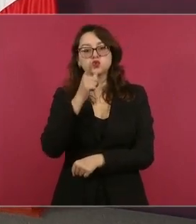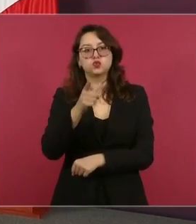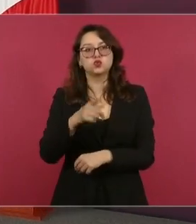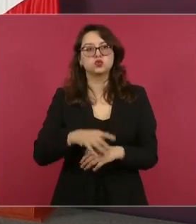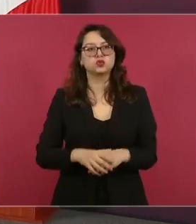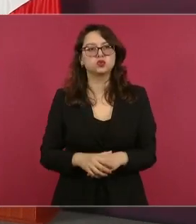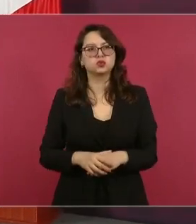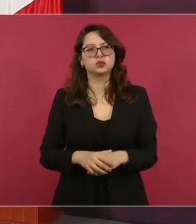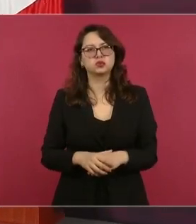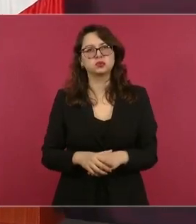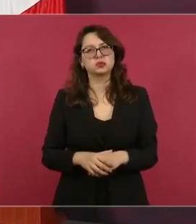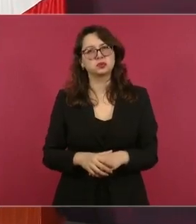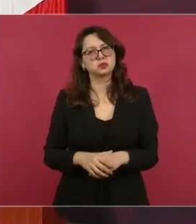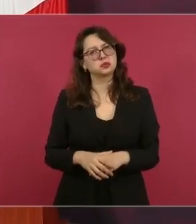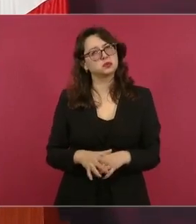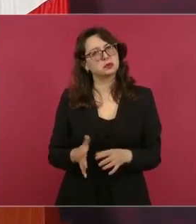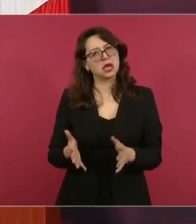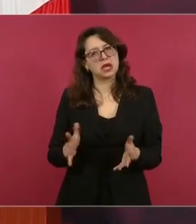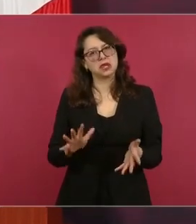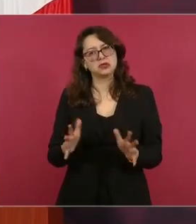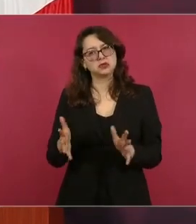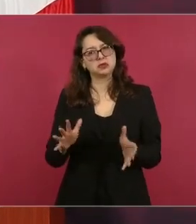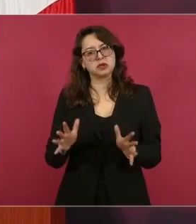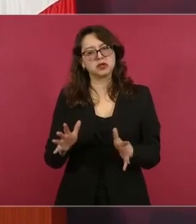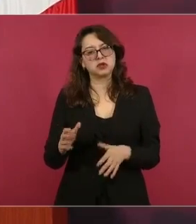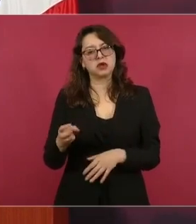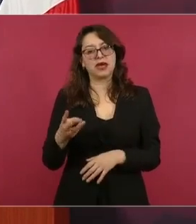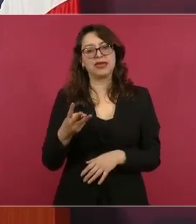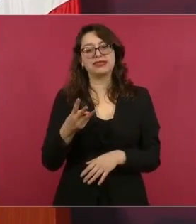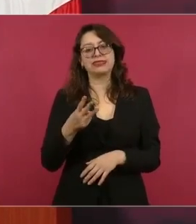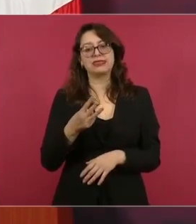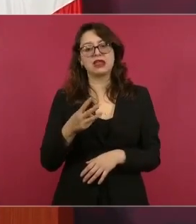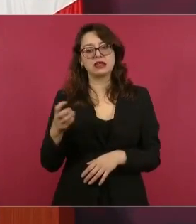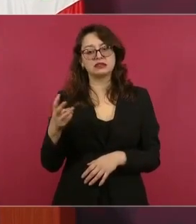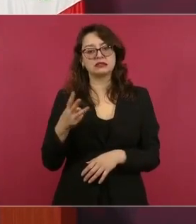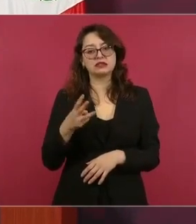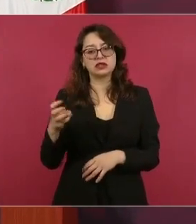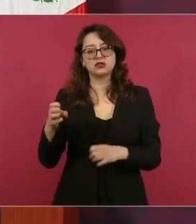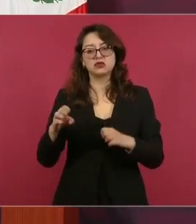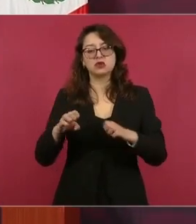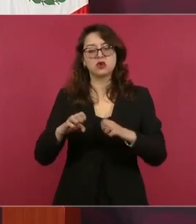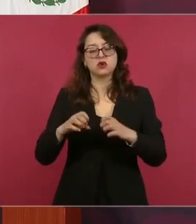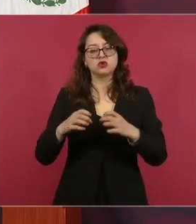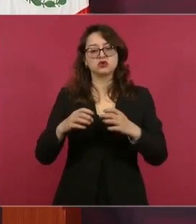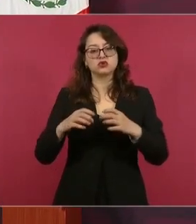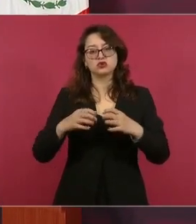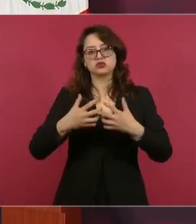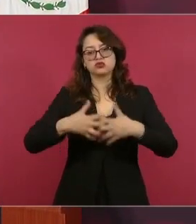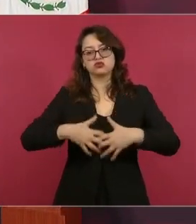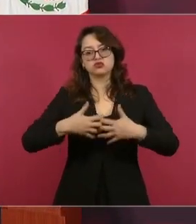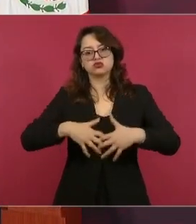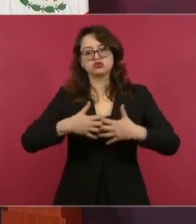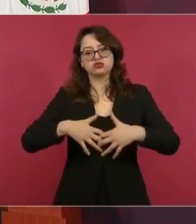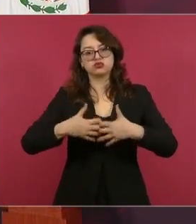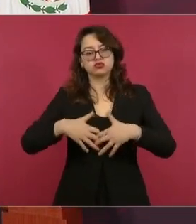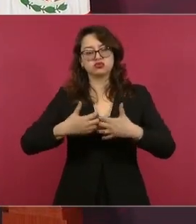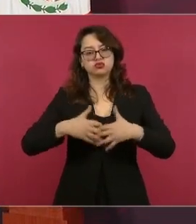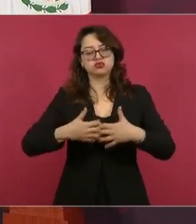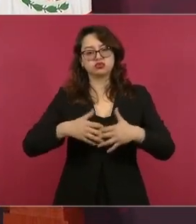manejando como 300 equipos especiales, camiones, para